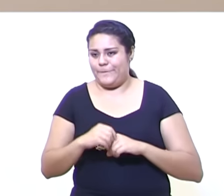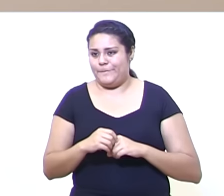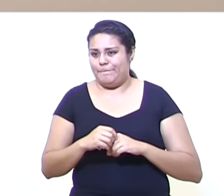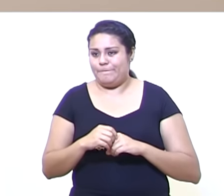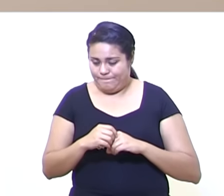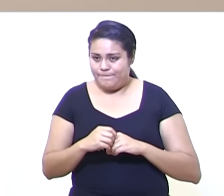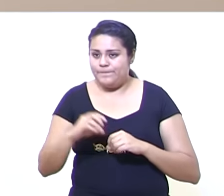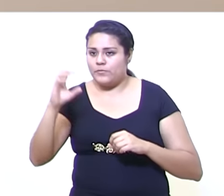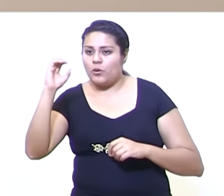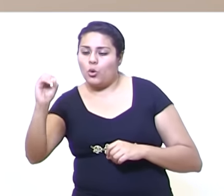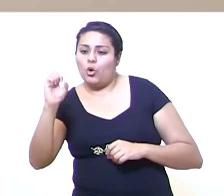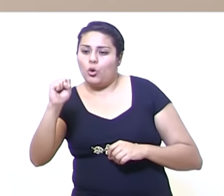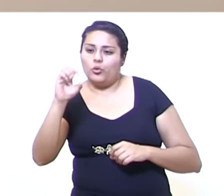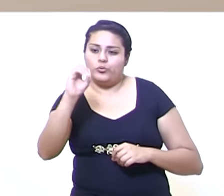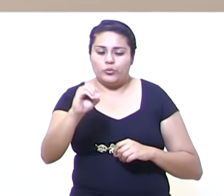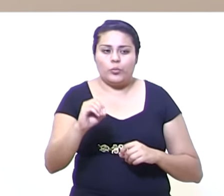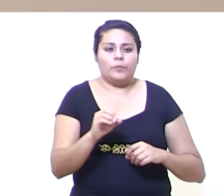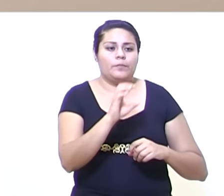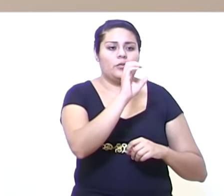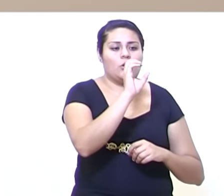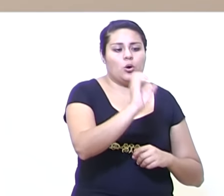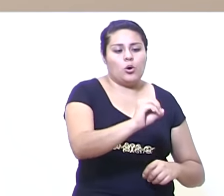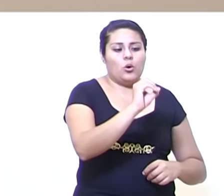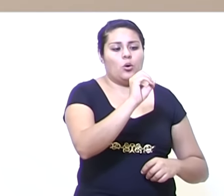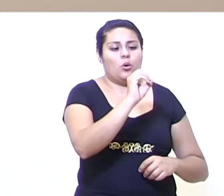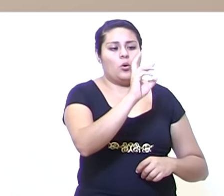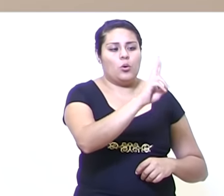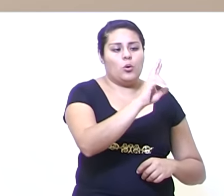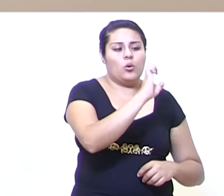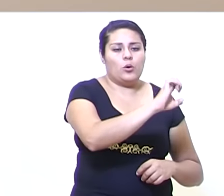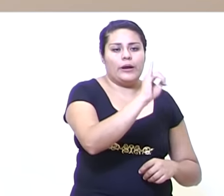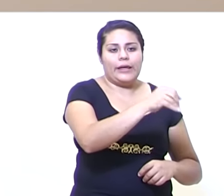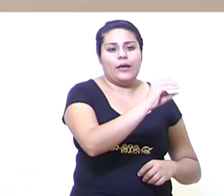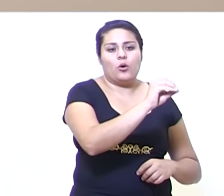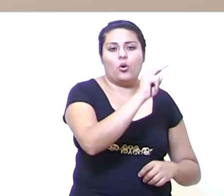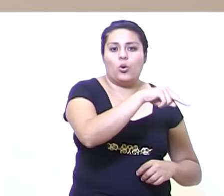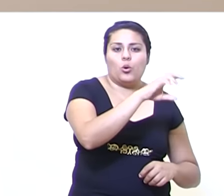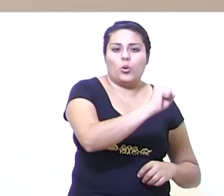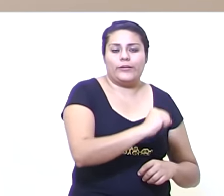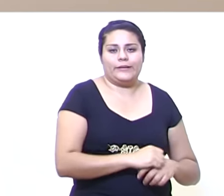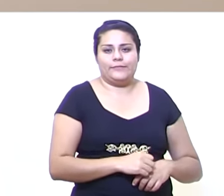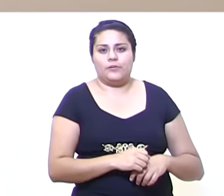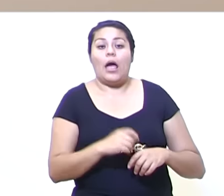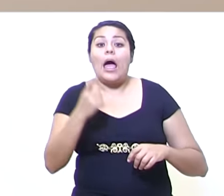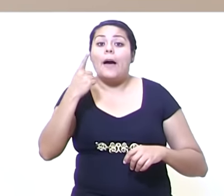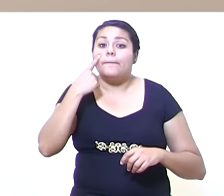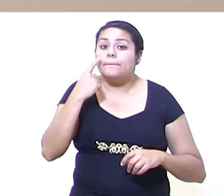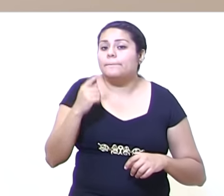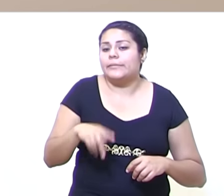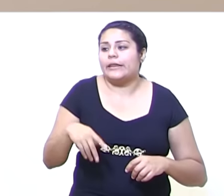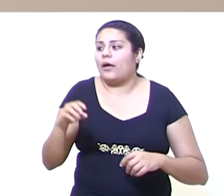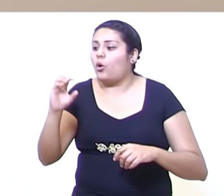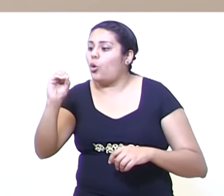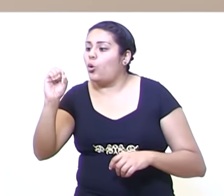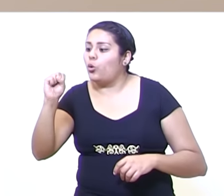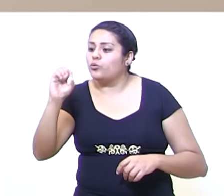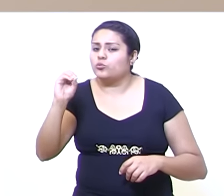una diferencia. Orejones es una palabra larga o corta.